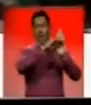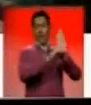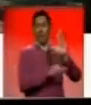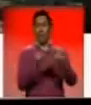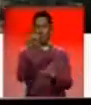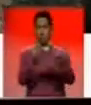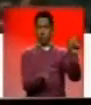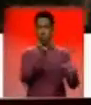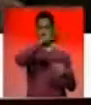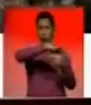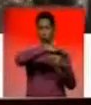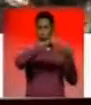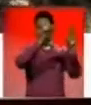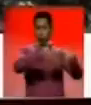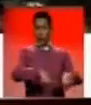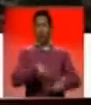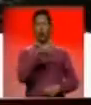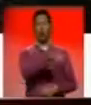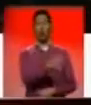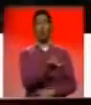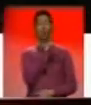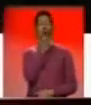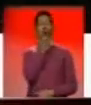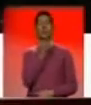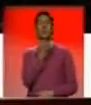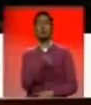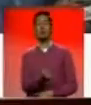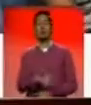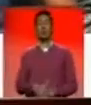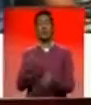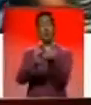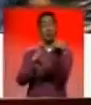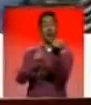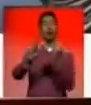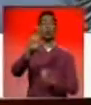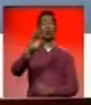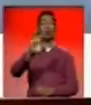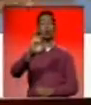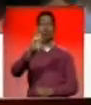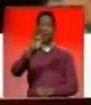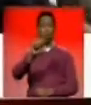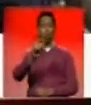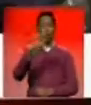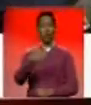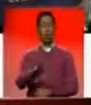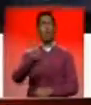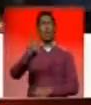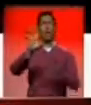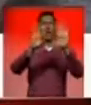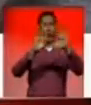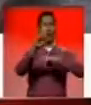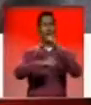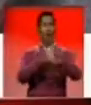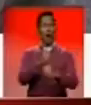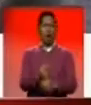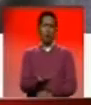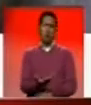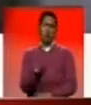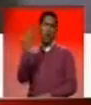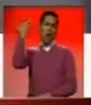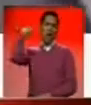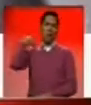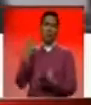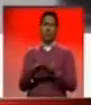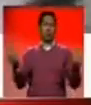hermanos Restrepo, desaparecidos hace 29 años, constan en la papeleta. Las autoridades explicaron que los hermanos Restrepo constan